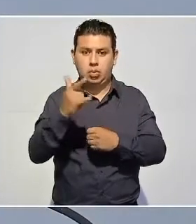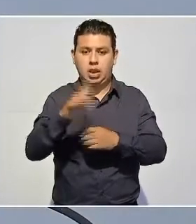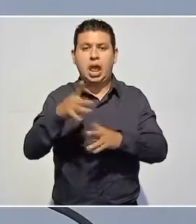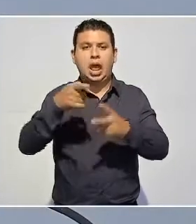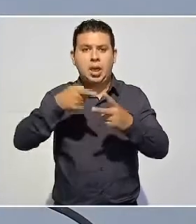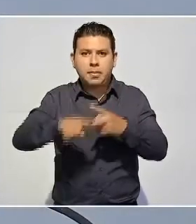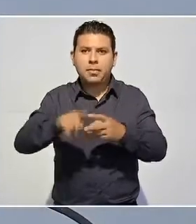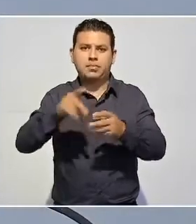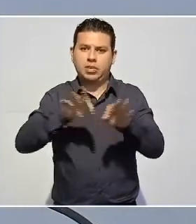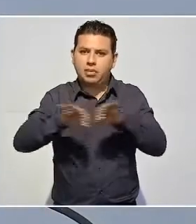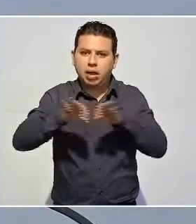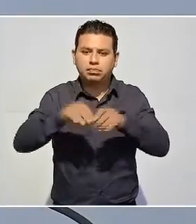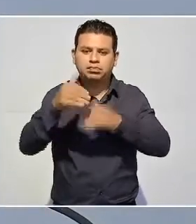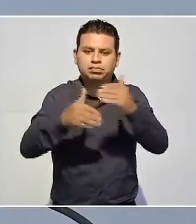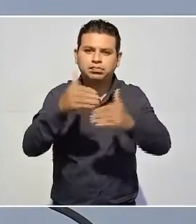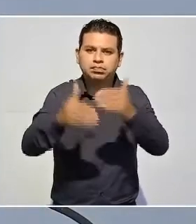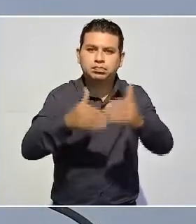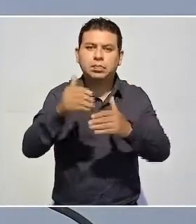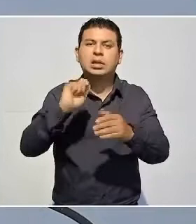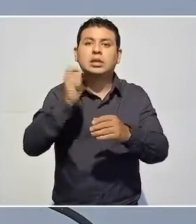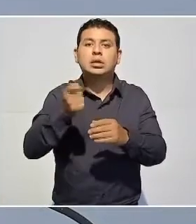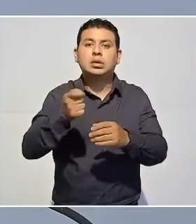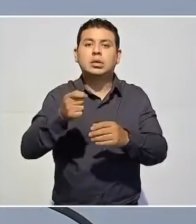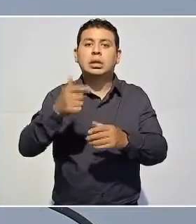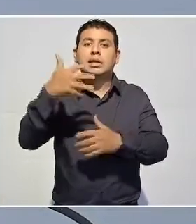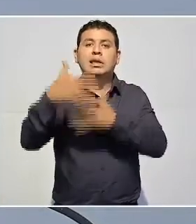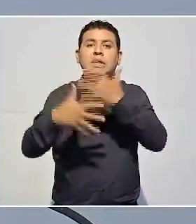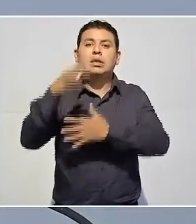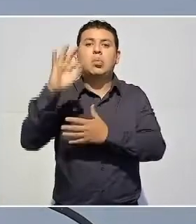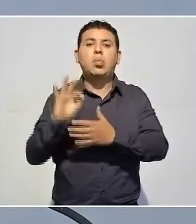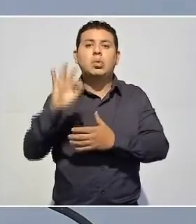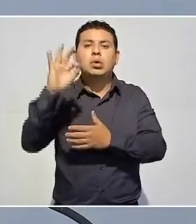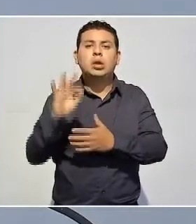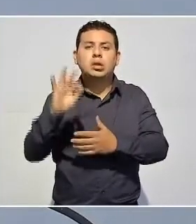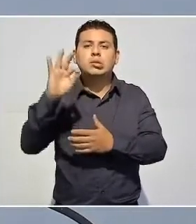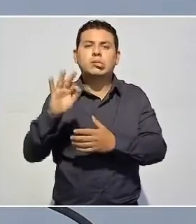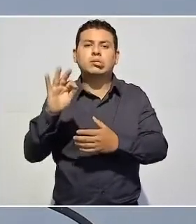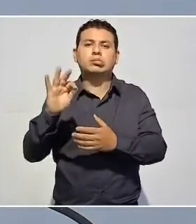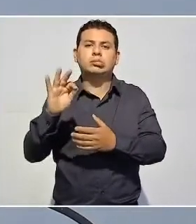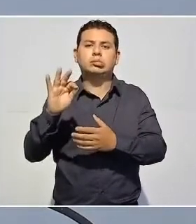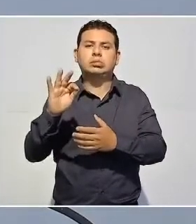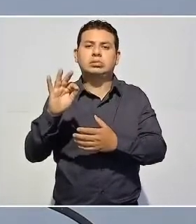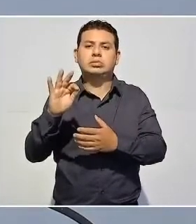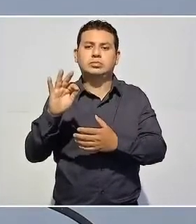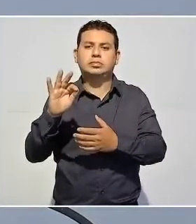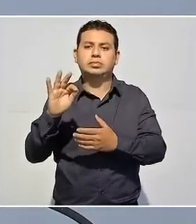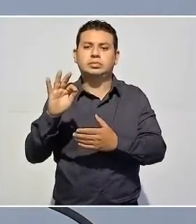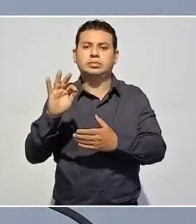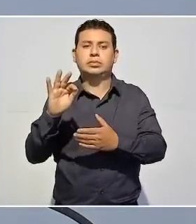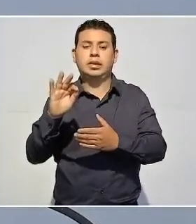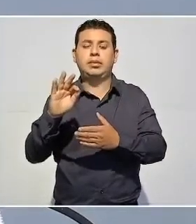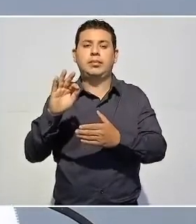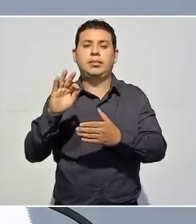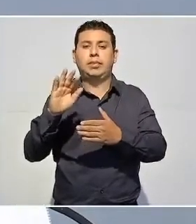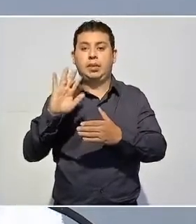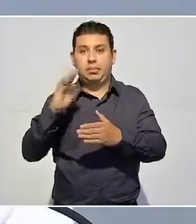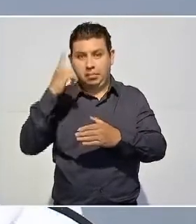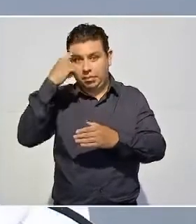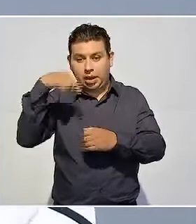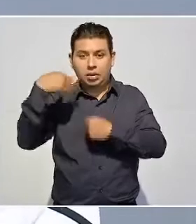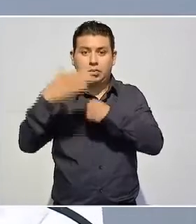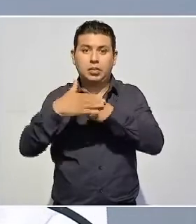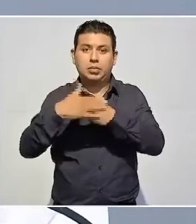año con un incremento del 15%. En enero de